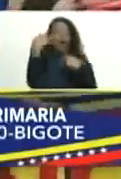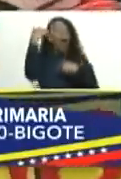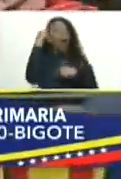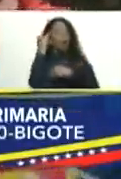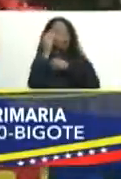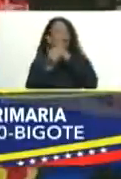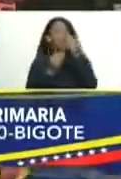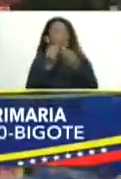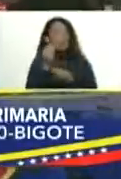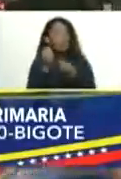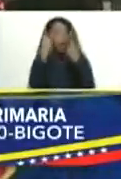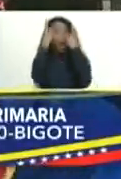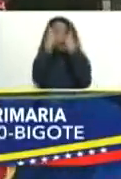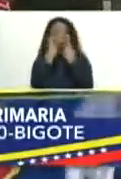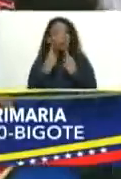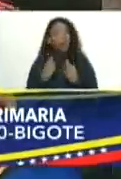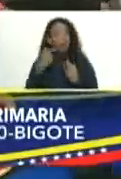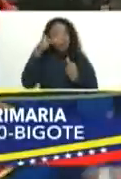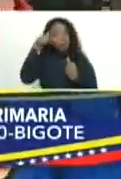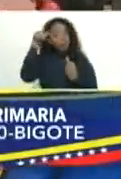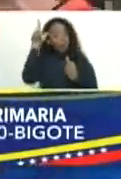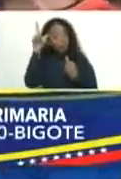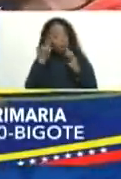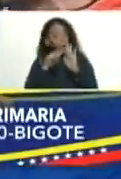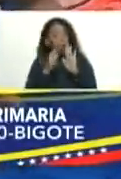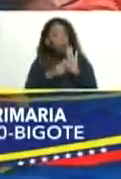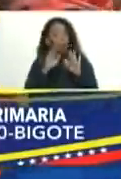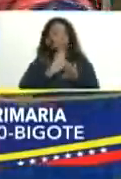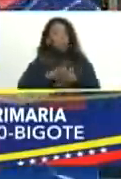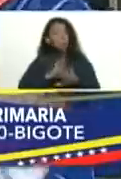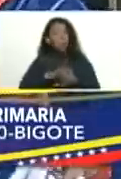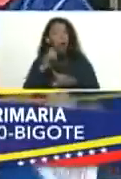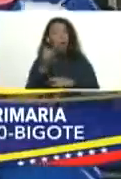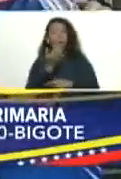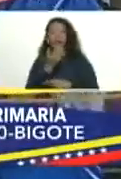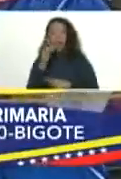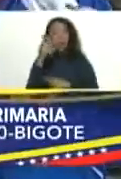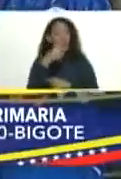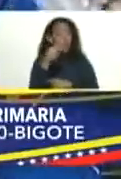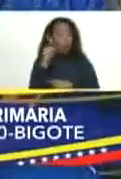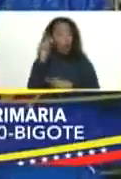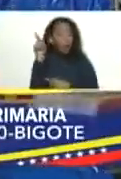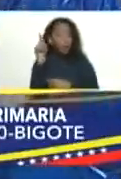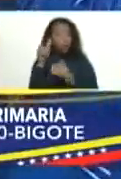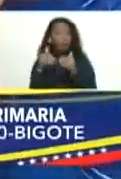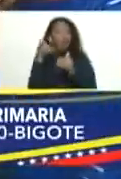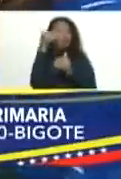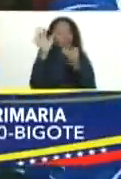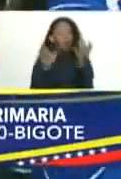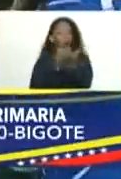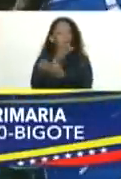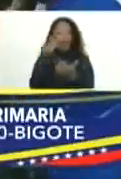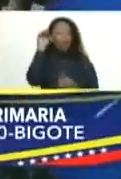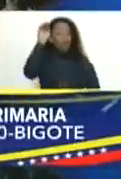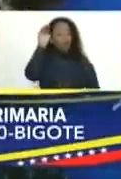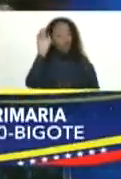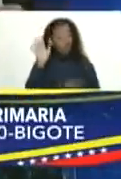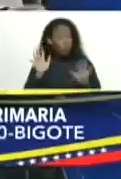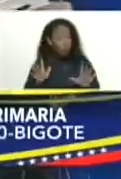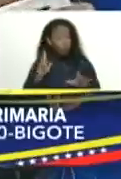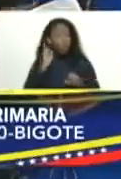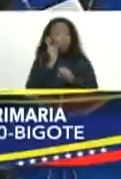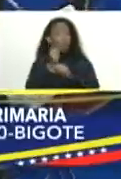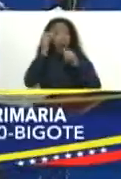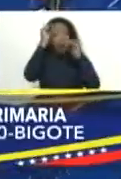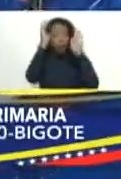bueno, todos los exámenes urológicos, porque si no, estas son cosas que pueden después traer problemas. Entonces, aquí